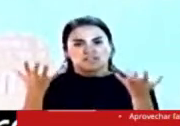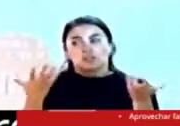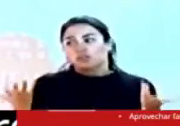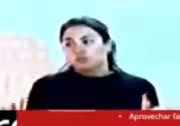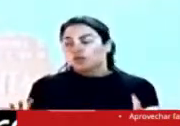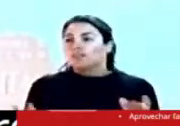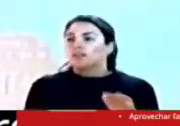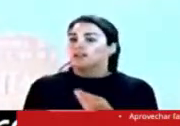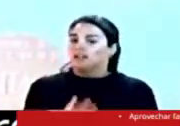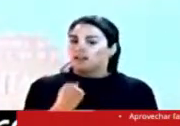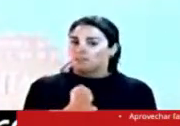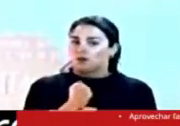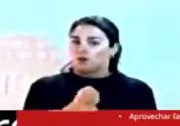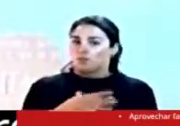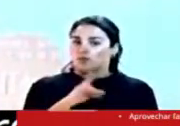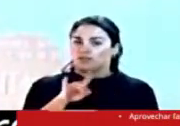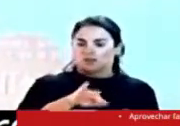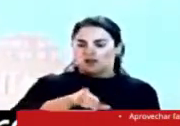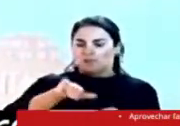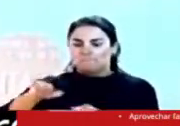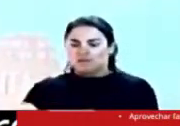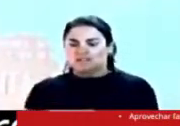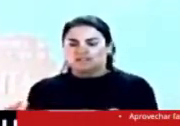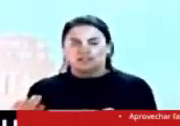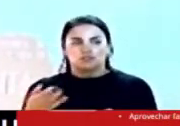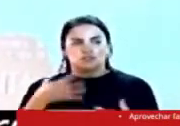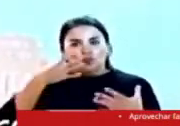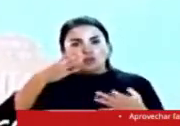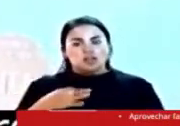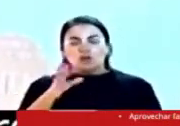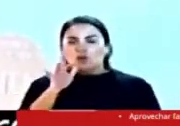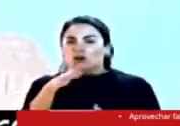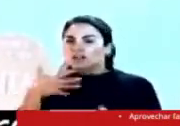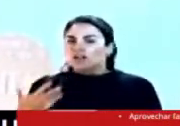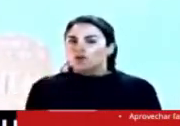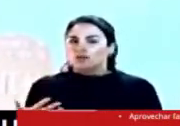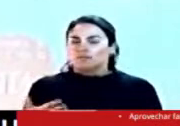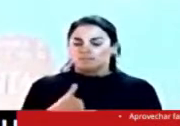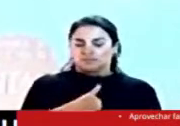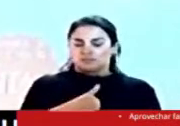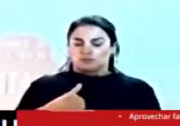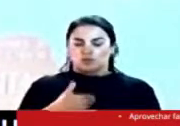cree empleo. Y, por otro lado, creo que estamos en una magnífica